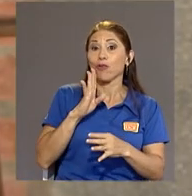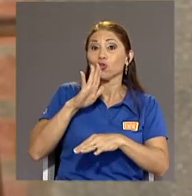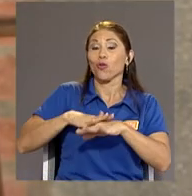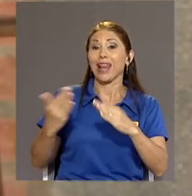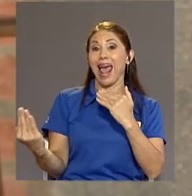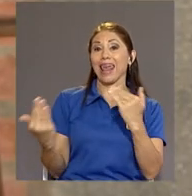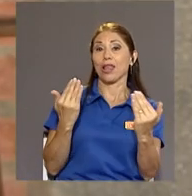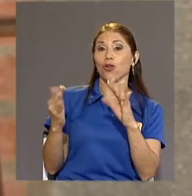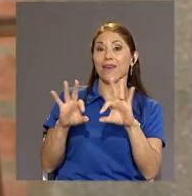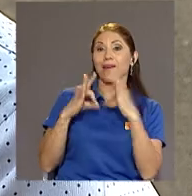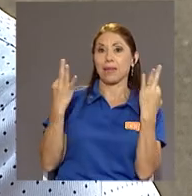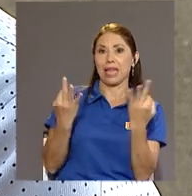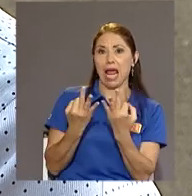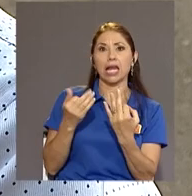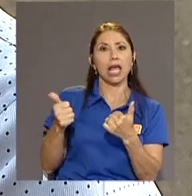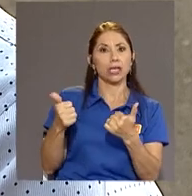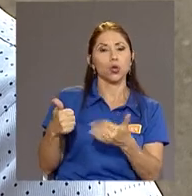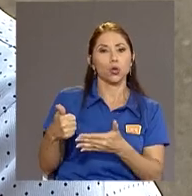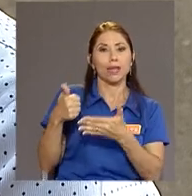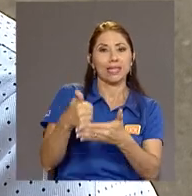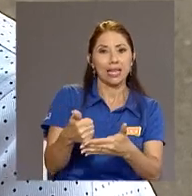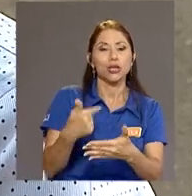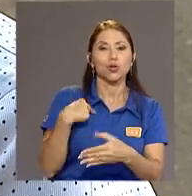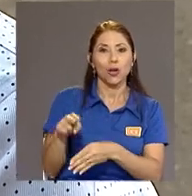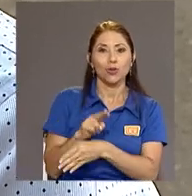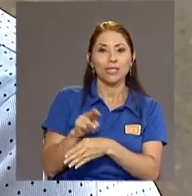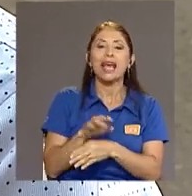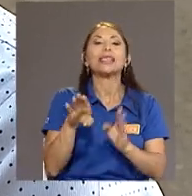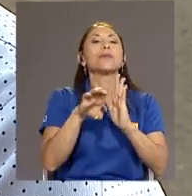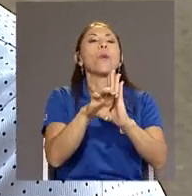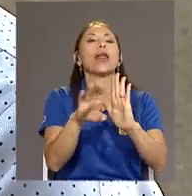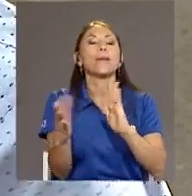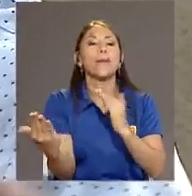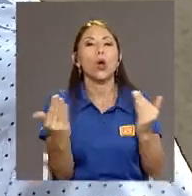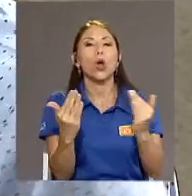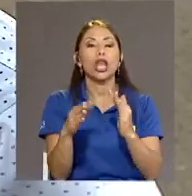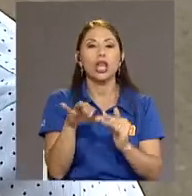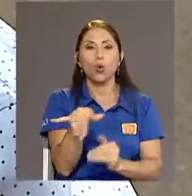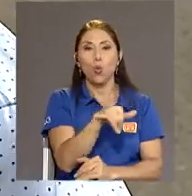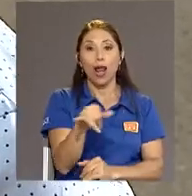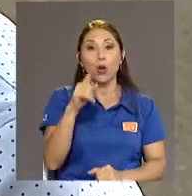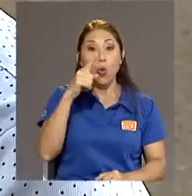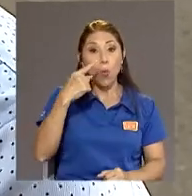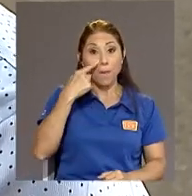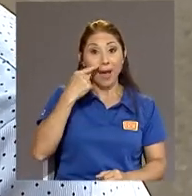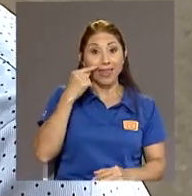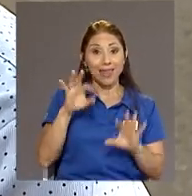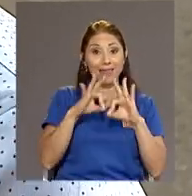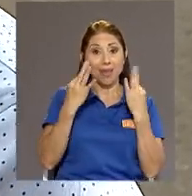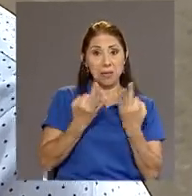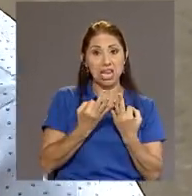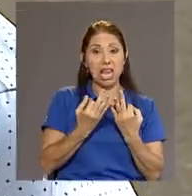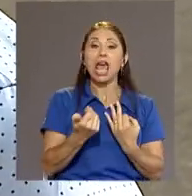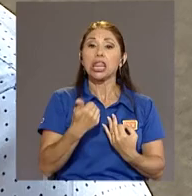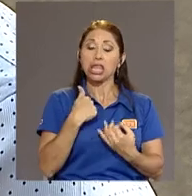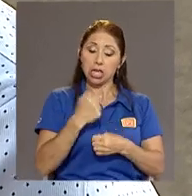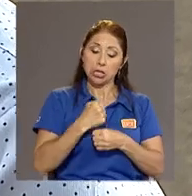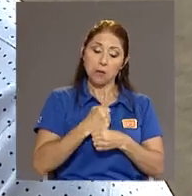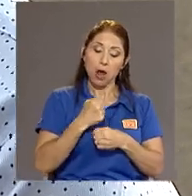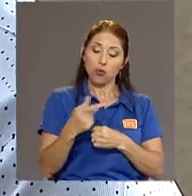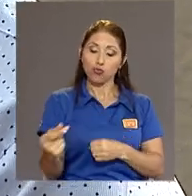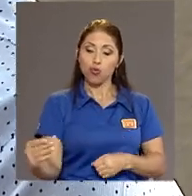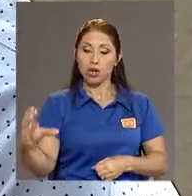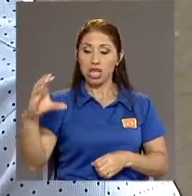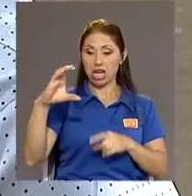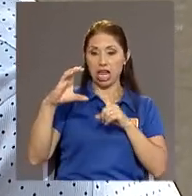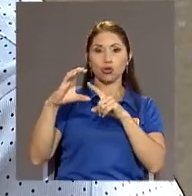utilizado en parte de la investigación. Eso es igual que el padre de familia, que tiene un ingreso determinado y que tiene 4 hijos,